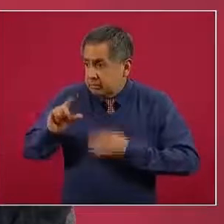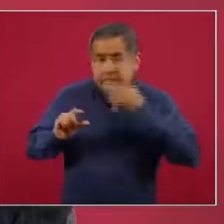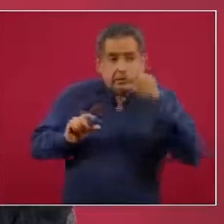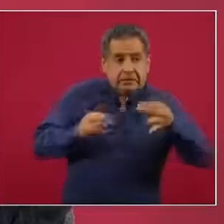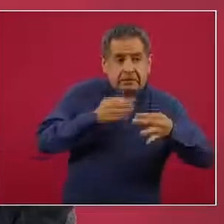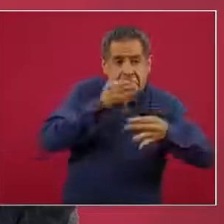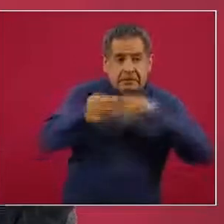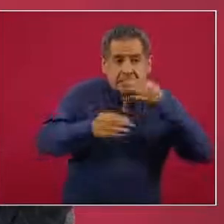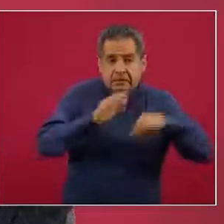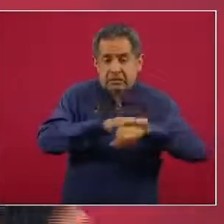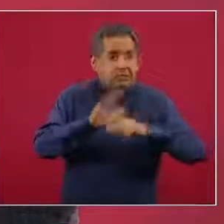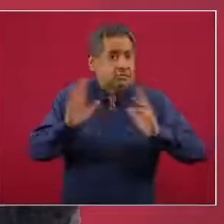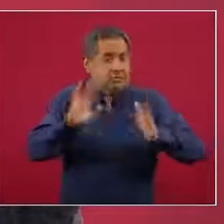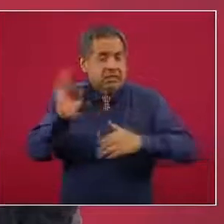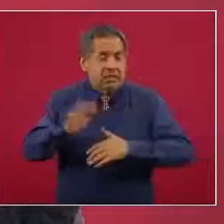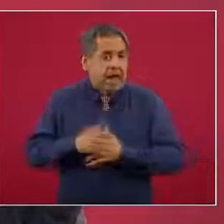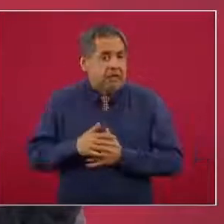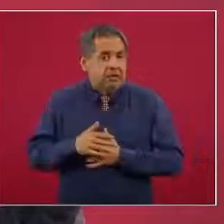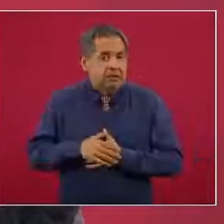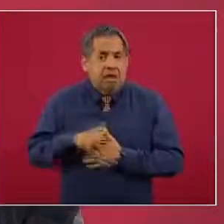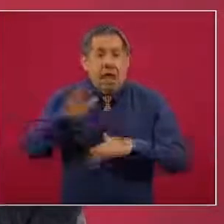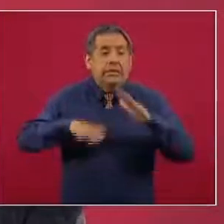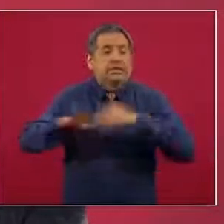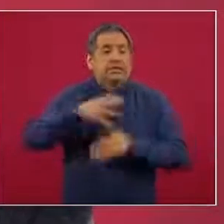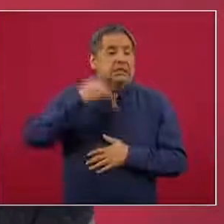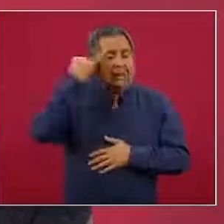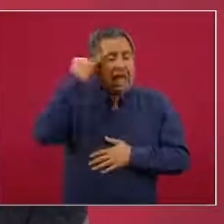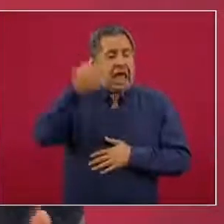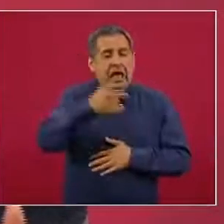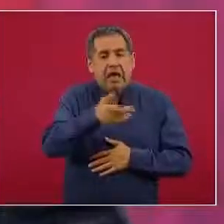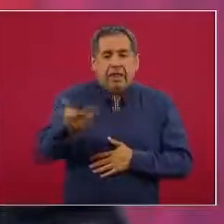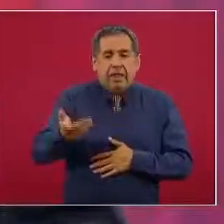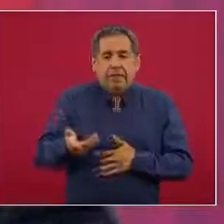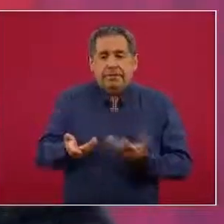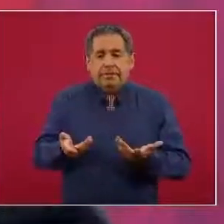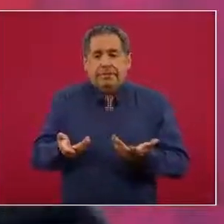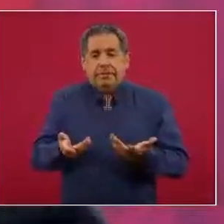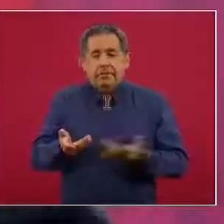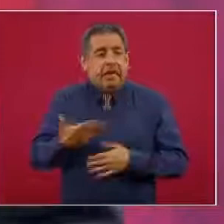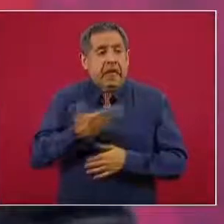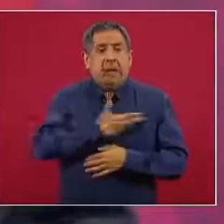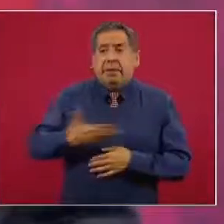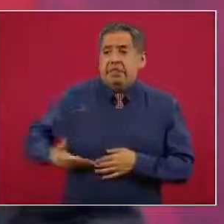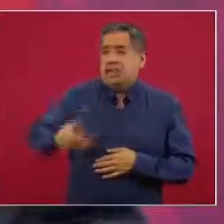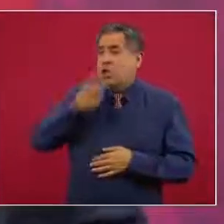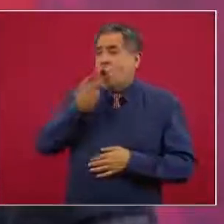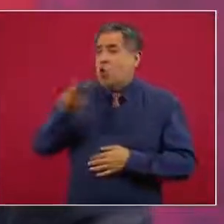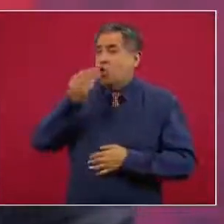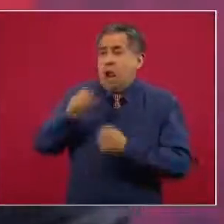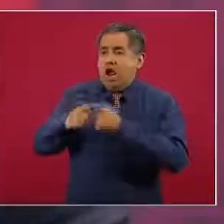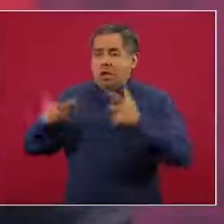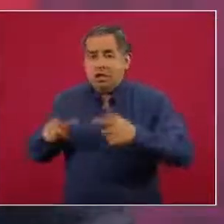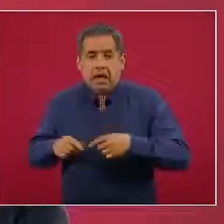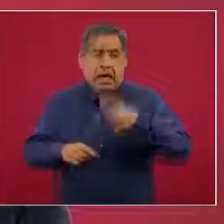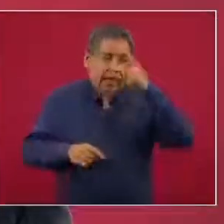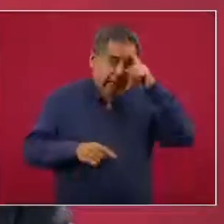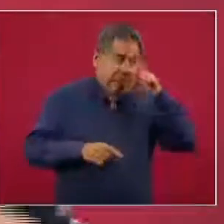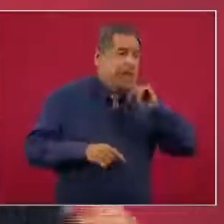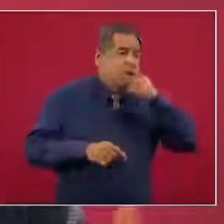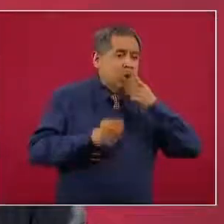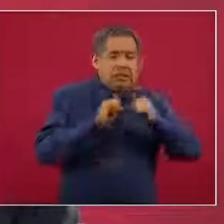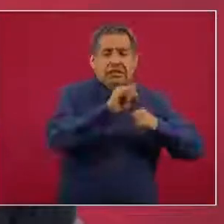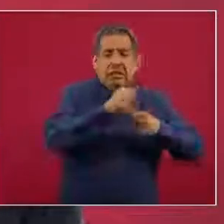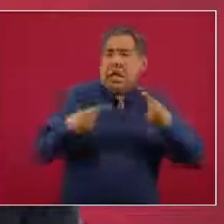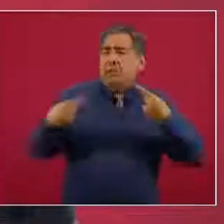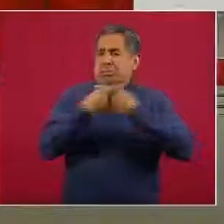día. Y ojo, porque a veces surge esta idea de, el presidente dijo que no hay rebrote y López-Gatell dijo que sí hay rebrote. ¿Qué